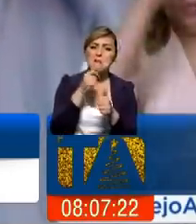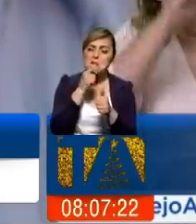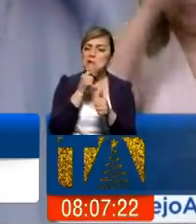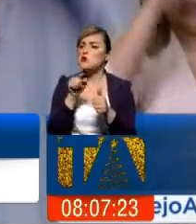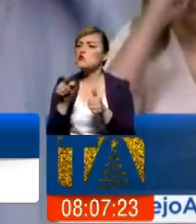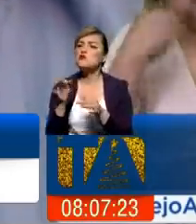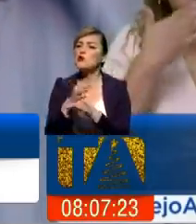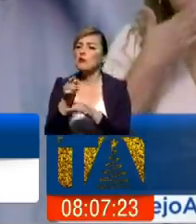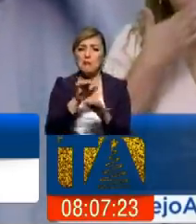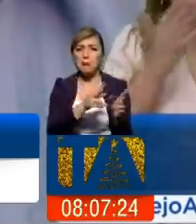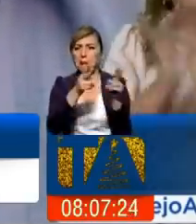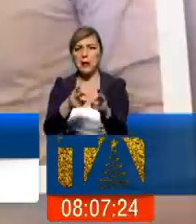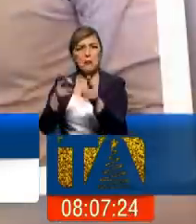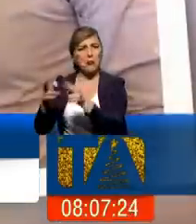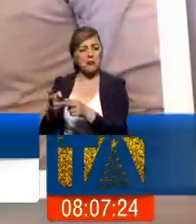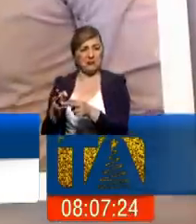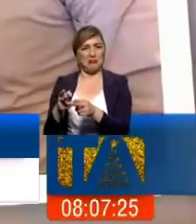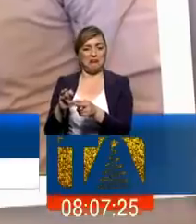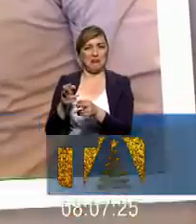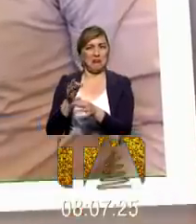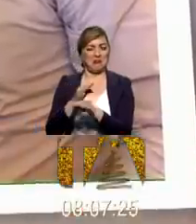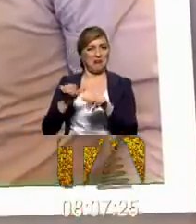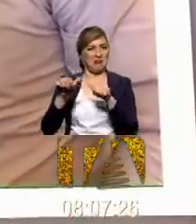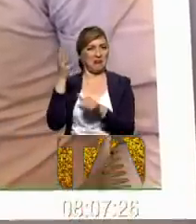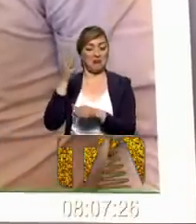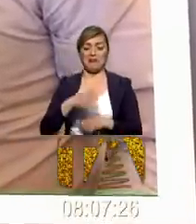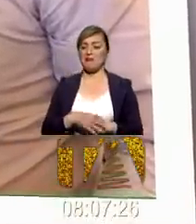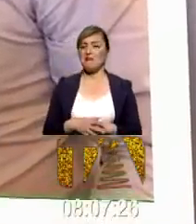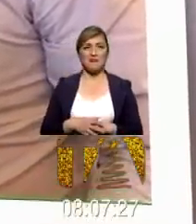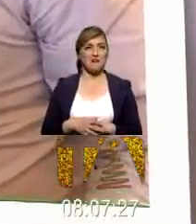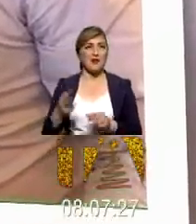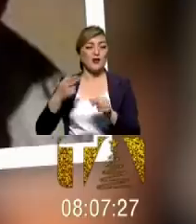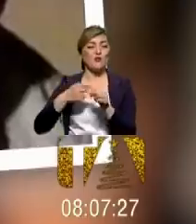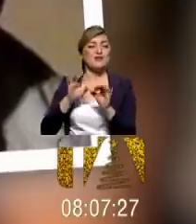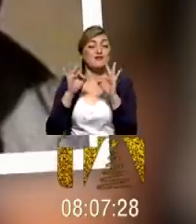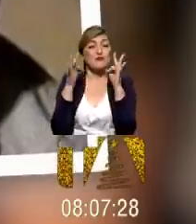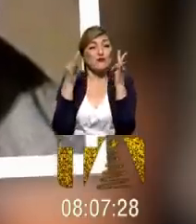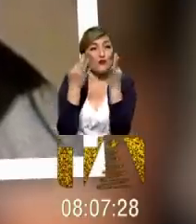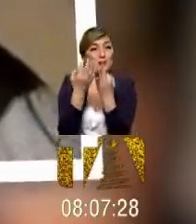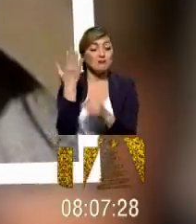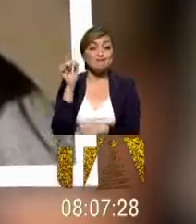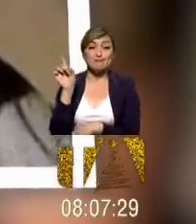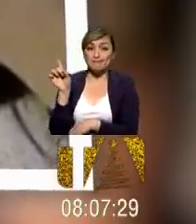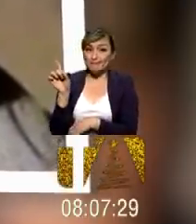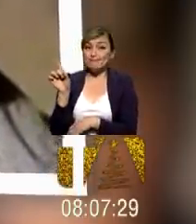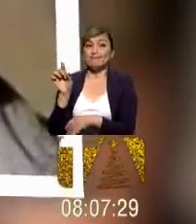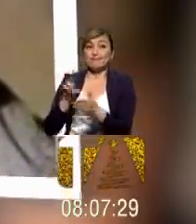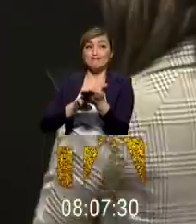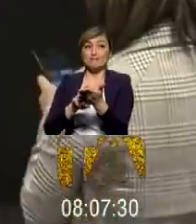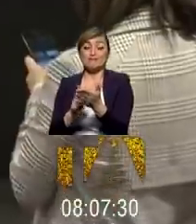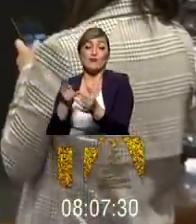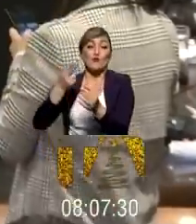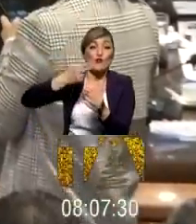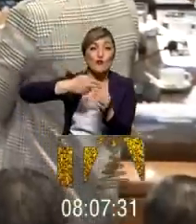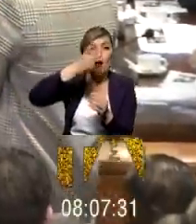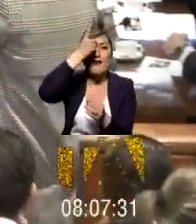que las cosas no funcionen en una administración. Los ediles cuestionaron también la participación de supuestos familiares del alcalde de Quito en sesiones del consejo y